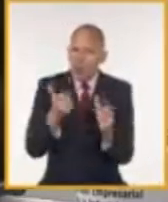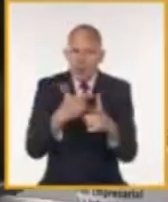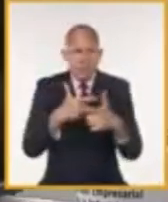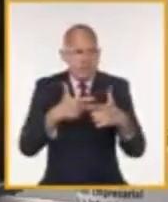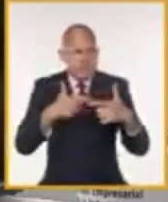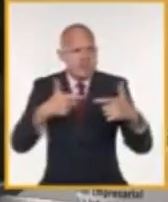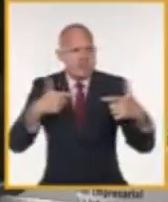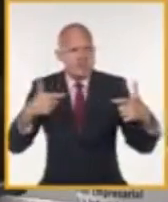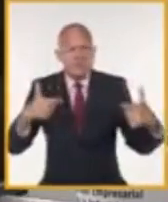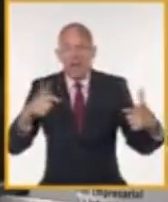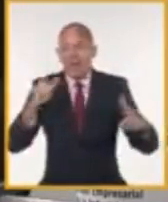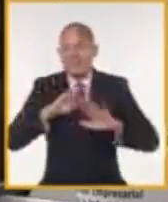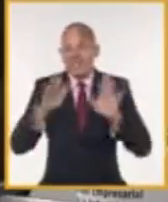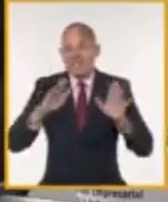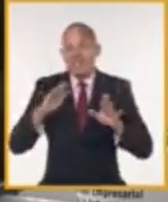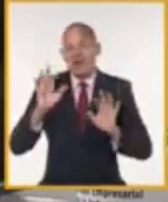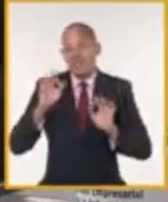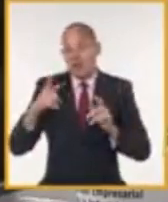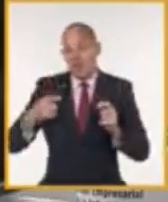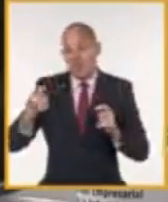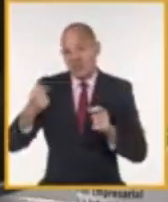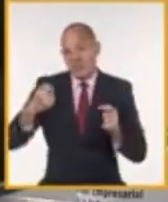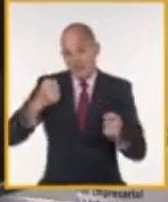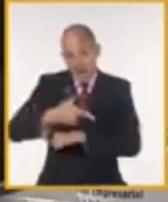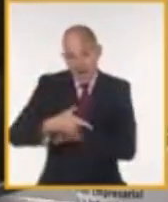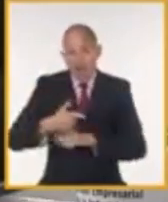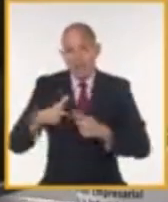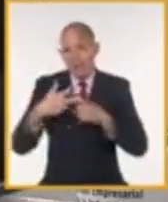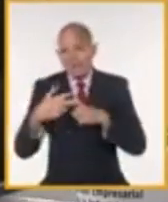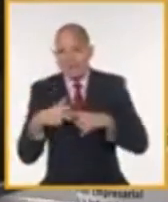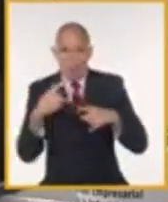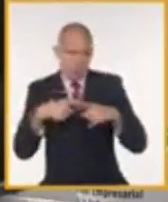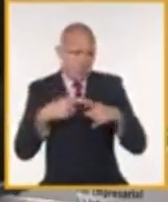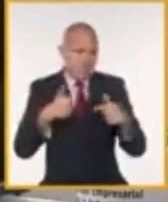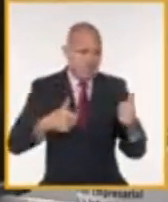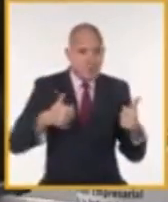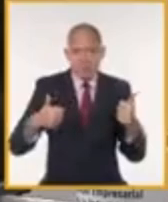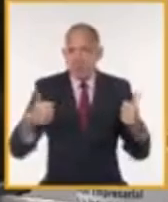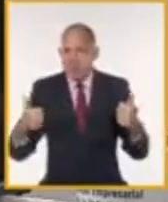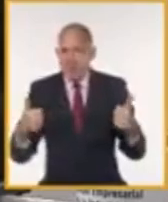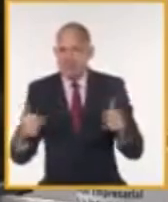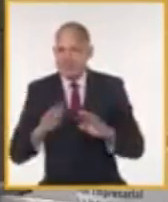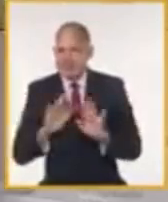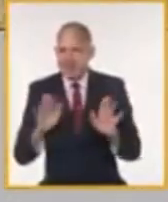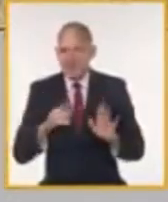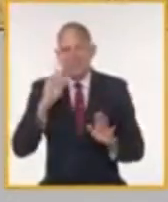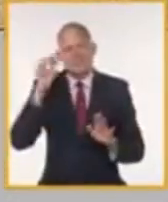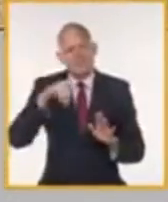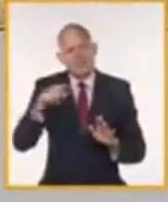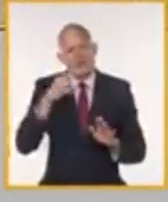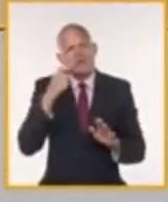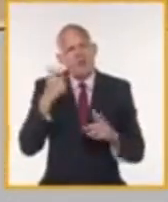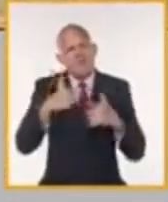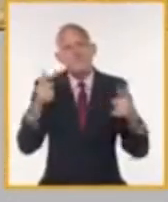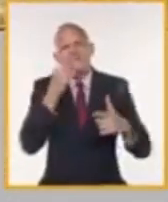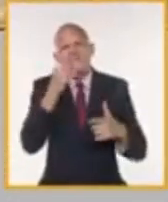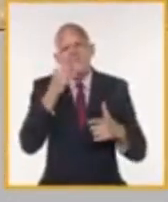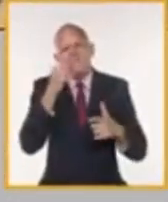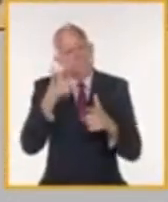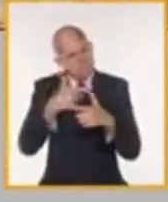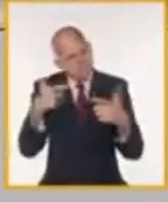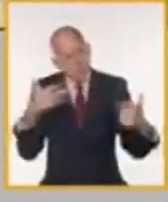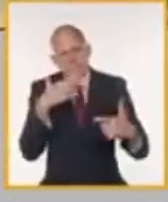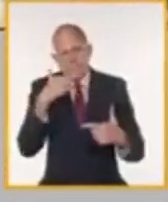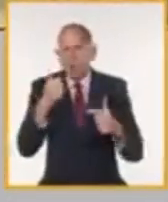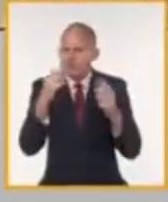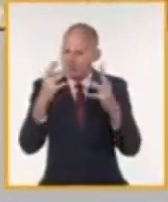inversiones que se han detallado. Y aún en las condiciones actuales somos conscientes de que pueden lograrse mejores